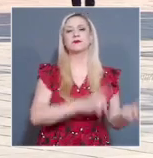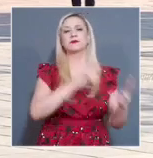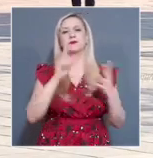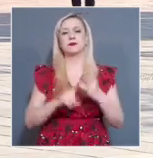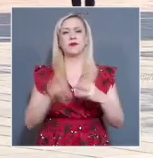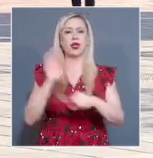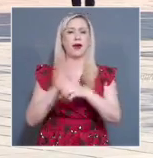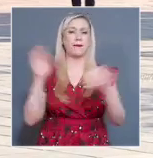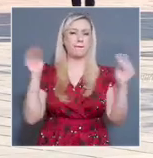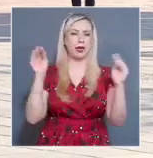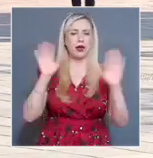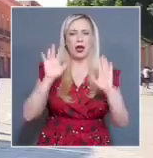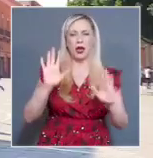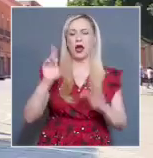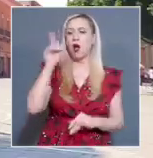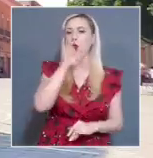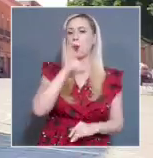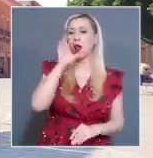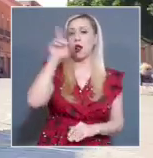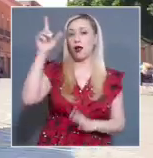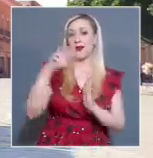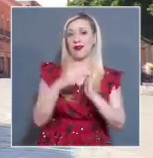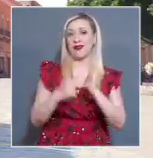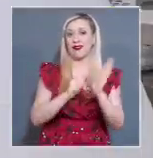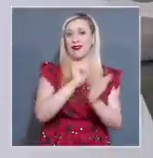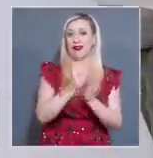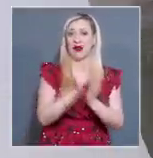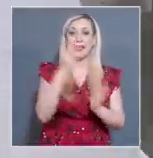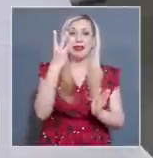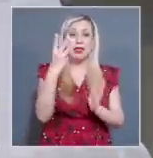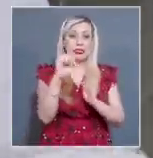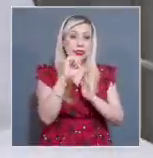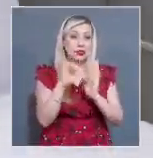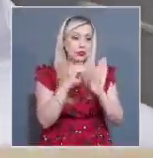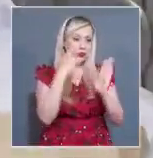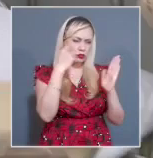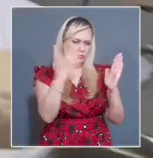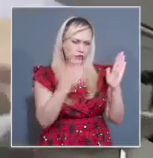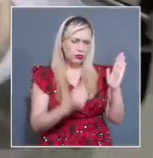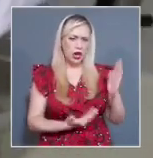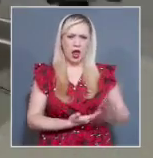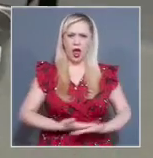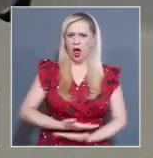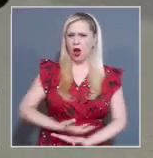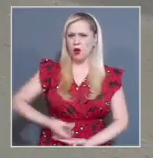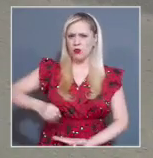Penal de Aguascalientes que regulan la penalización del aborto son inconstitucionales por ser